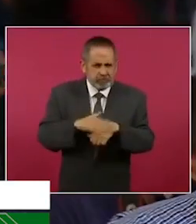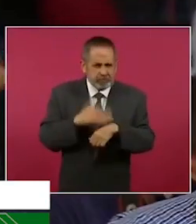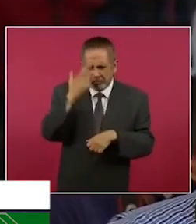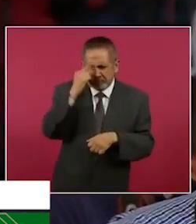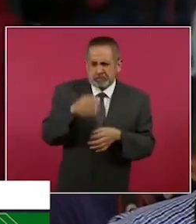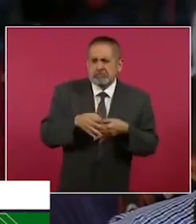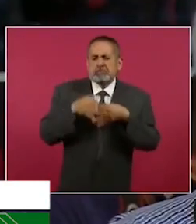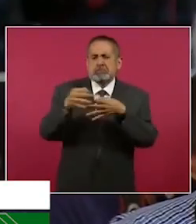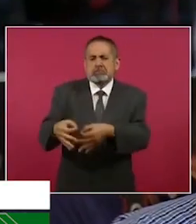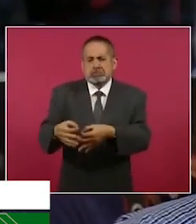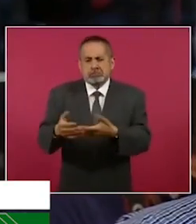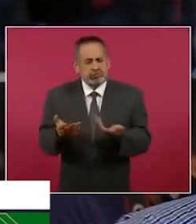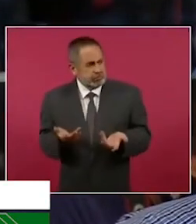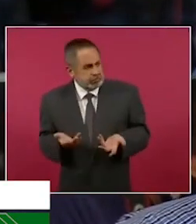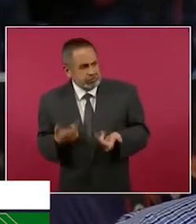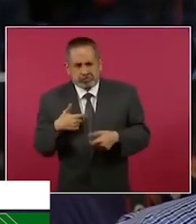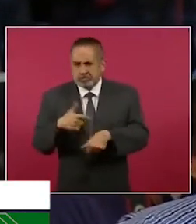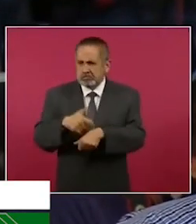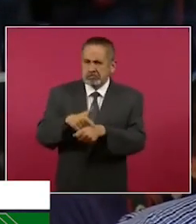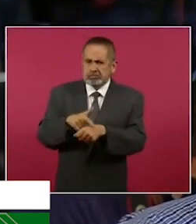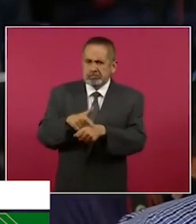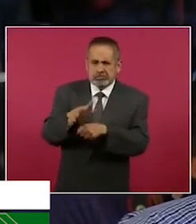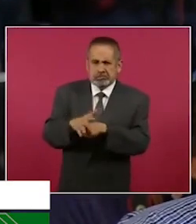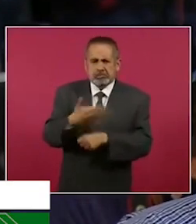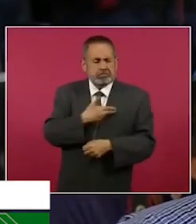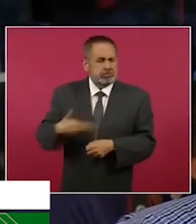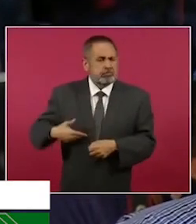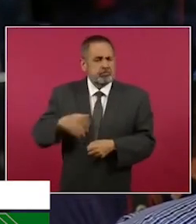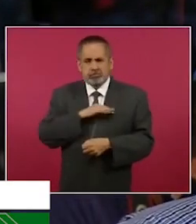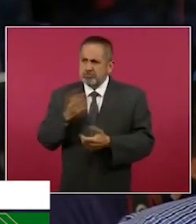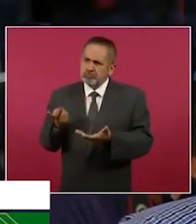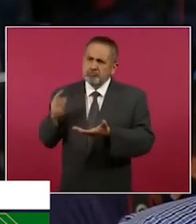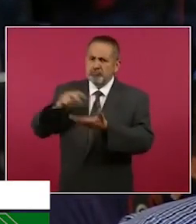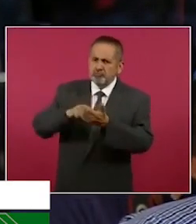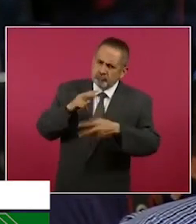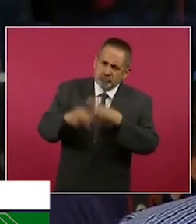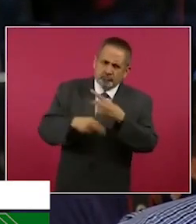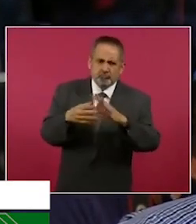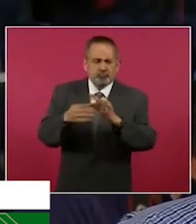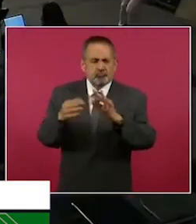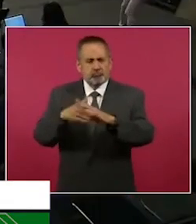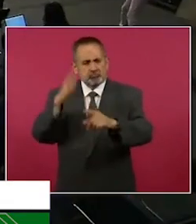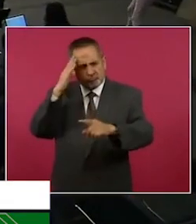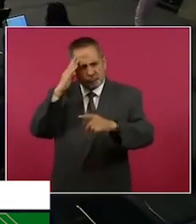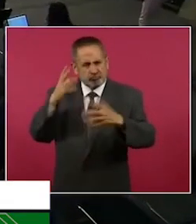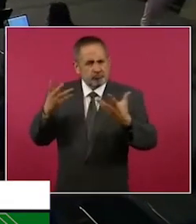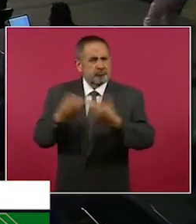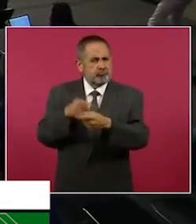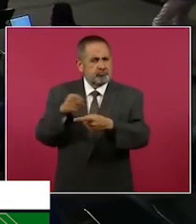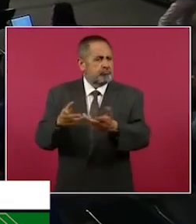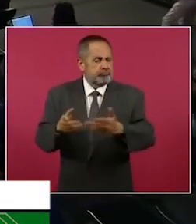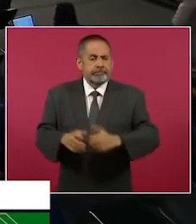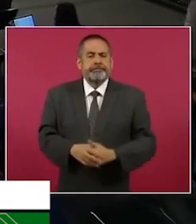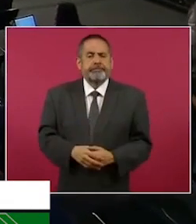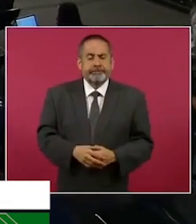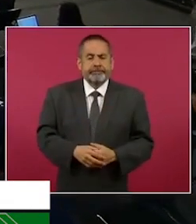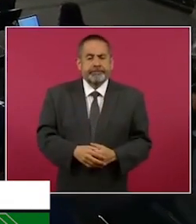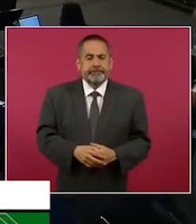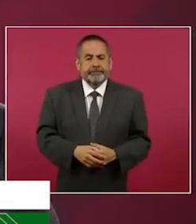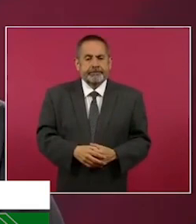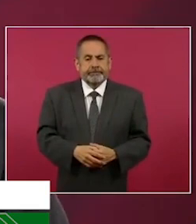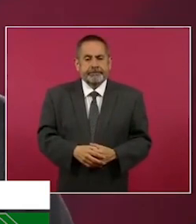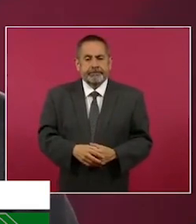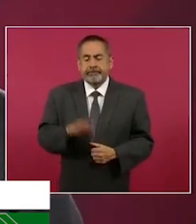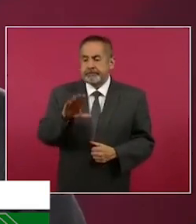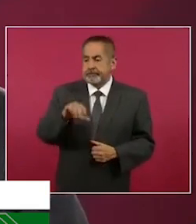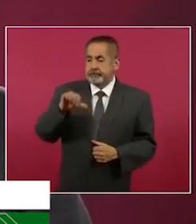pospuso por cuestiones de agenda de los mandatarios de la región y no por el contagio de COVID del presidente López Obrador. Me informó esta